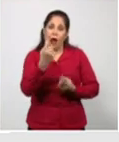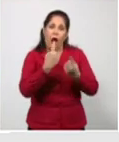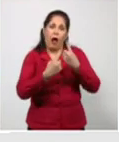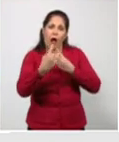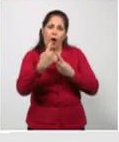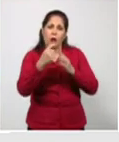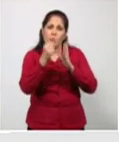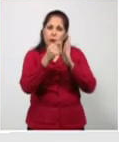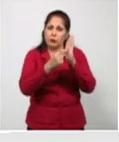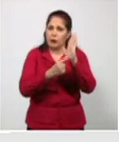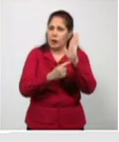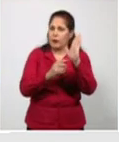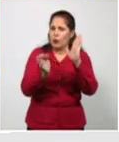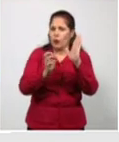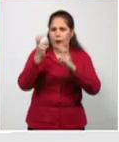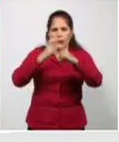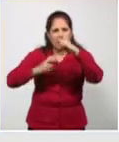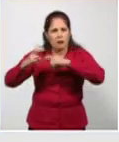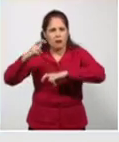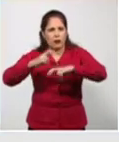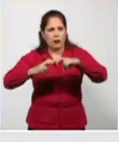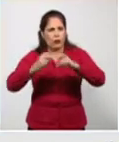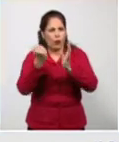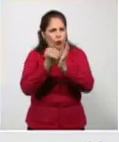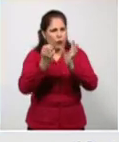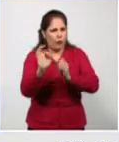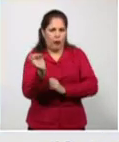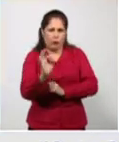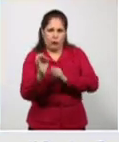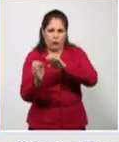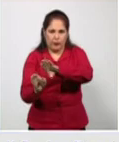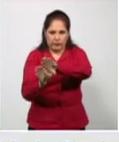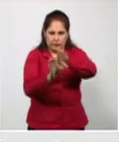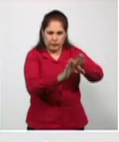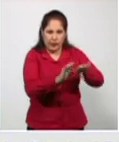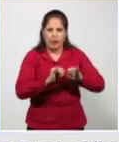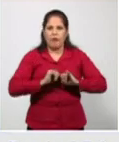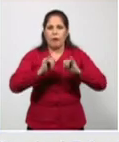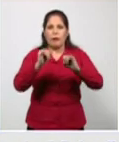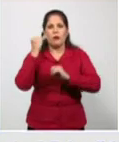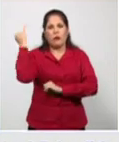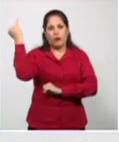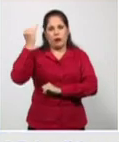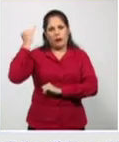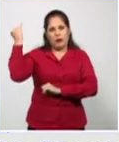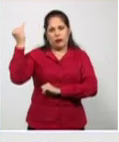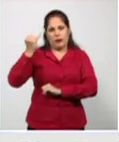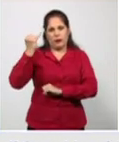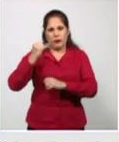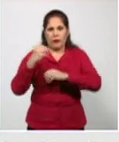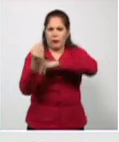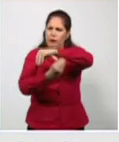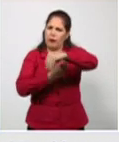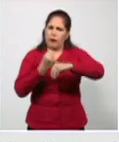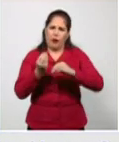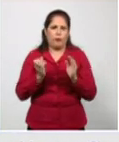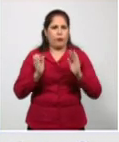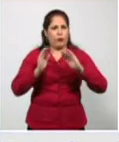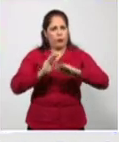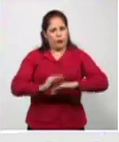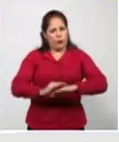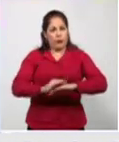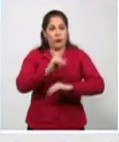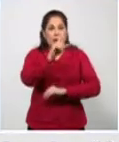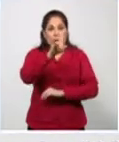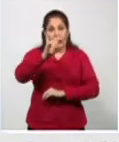todavía están en precisión. Adelante con la información. Bien, la información internacional sin mucho cambio, para qué engañar, los